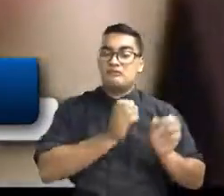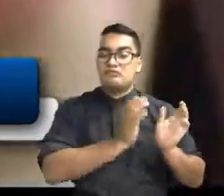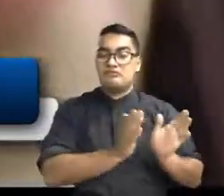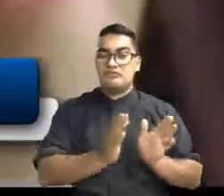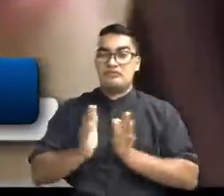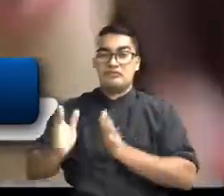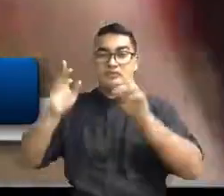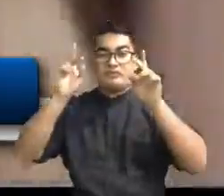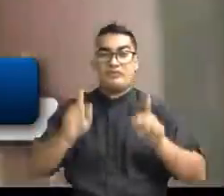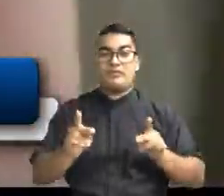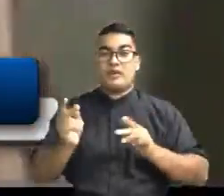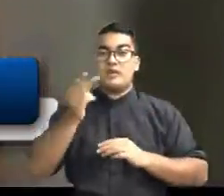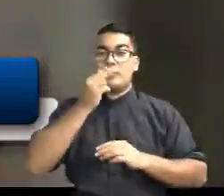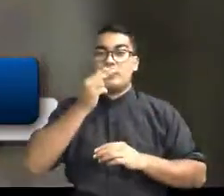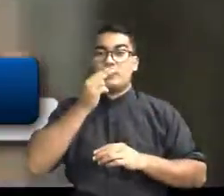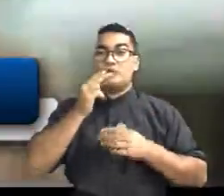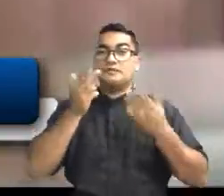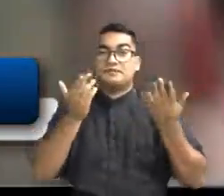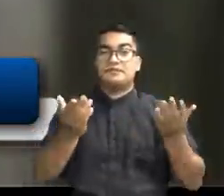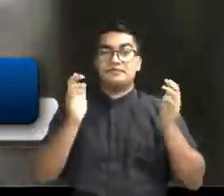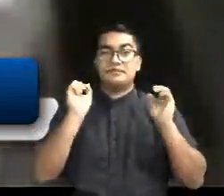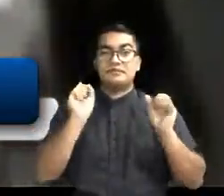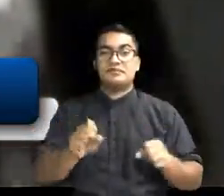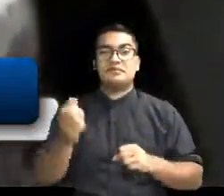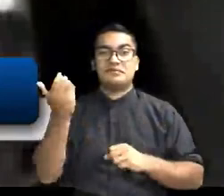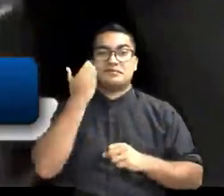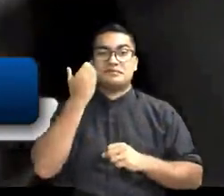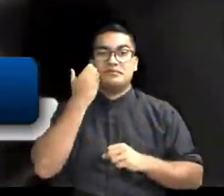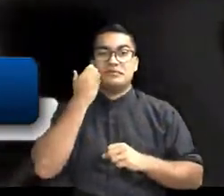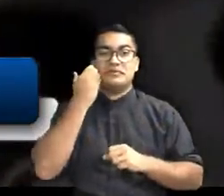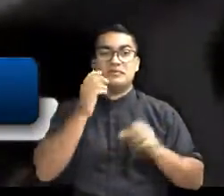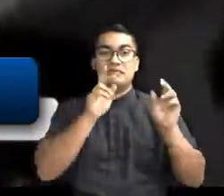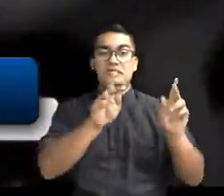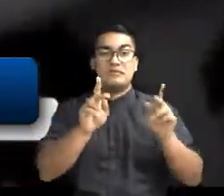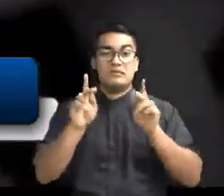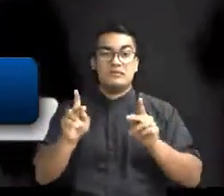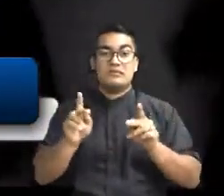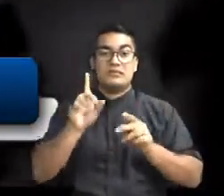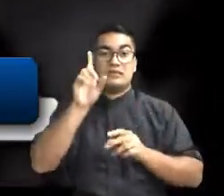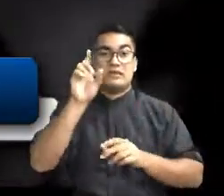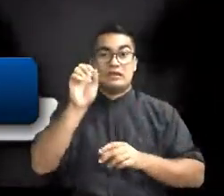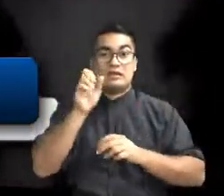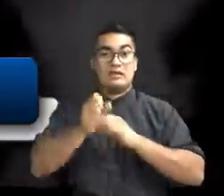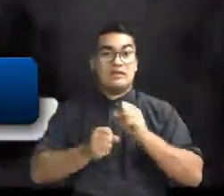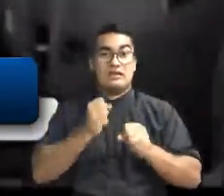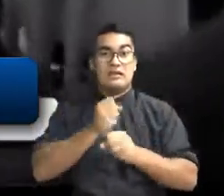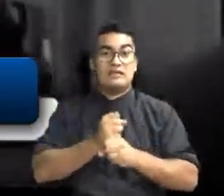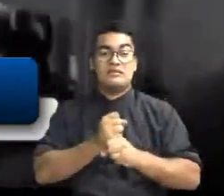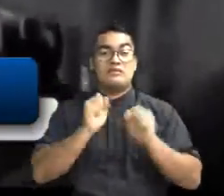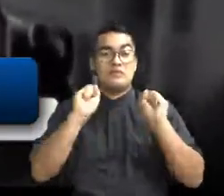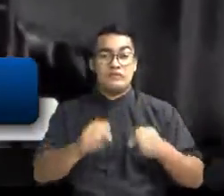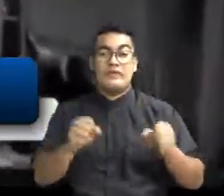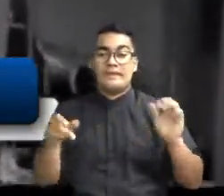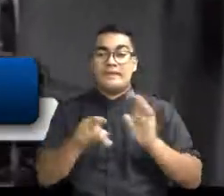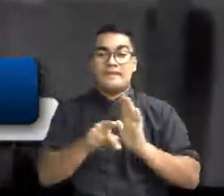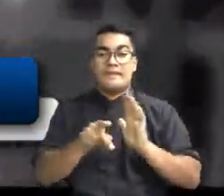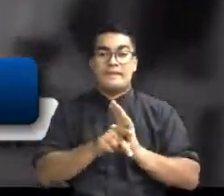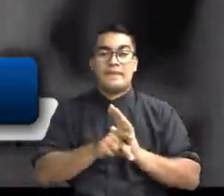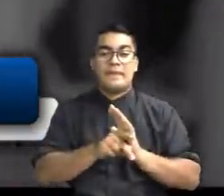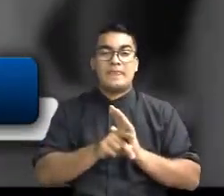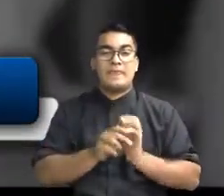paciente esté fumando para desarrollar la enfermedad. Ya un paciente con más de 10 años fumando ya nos aumenta los factores